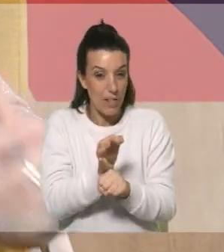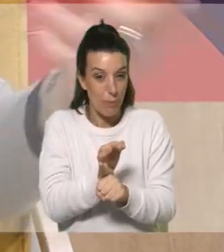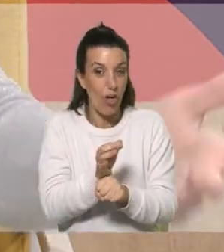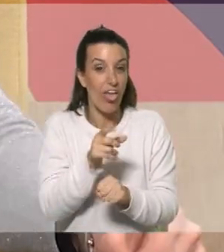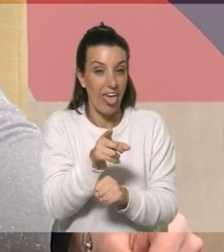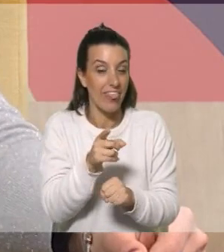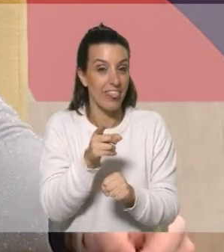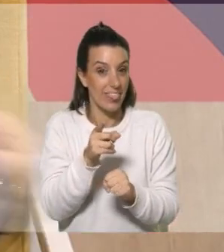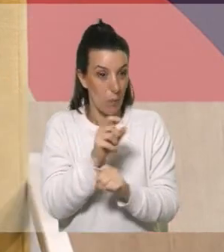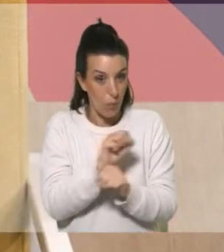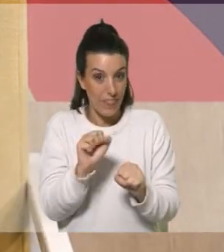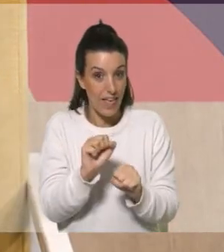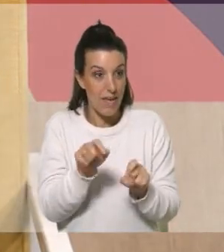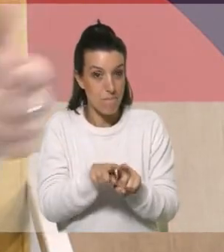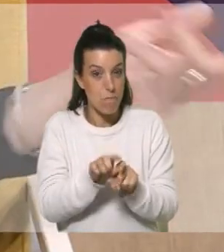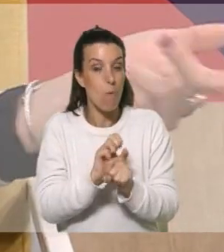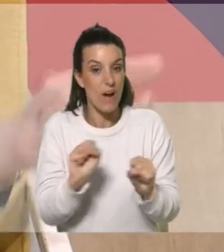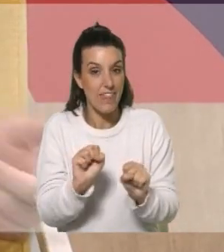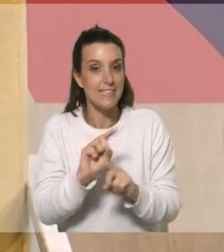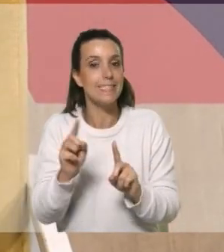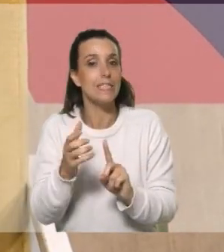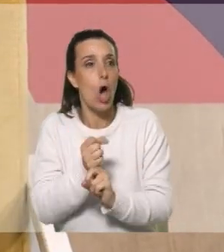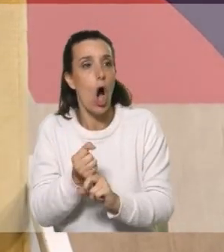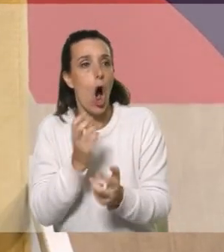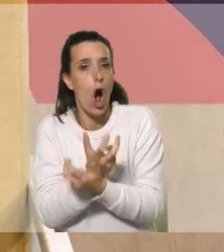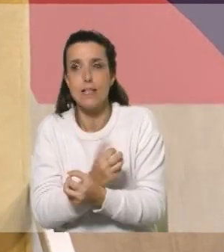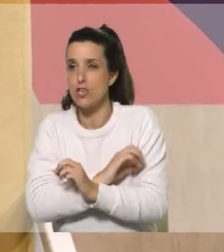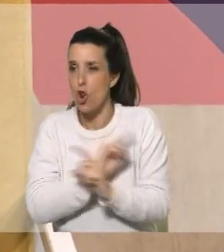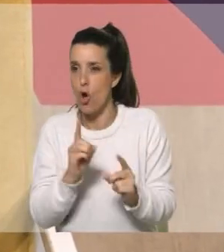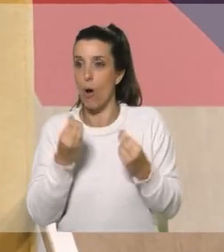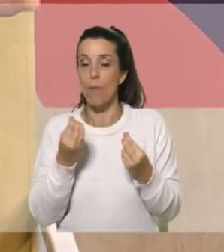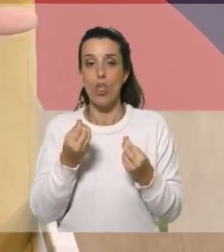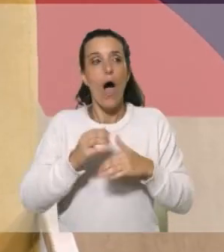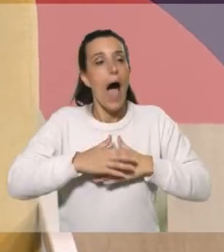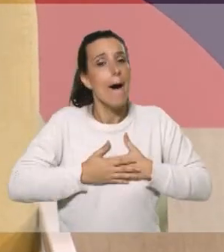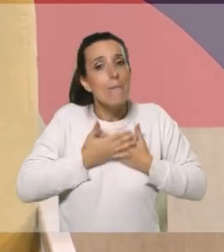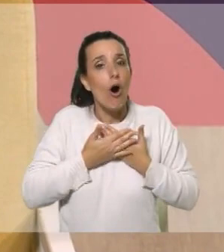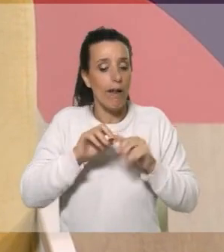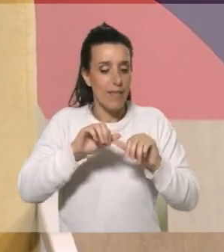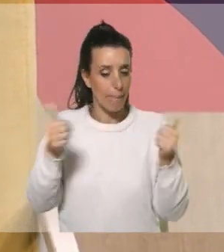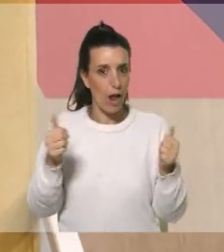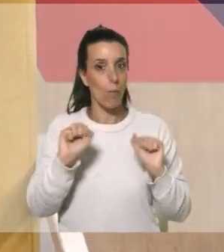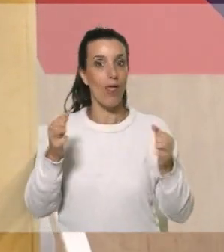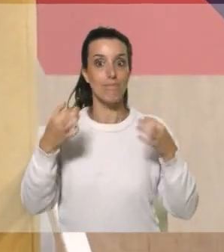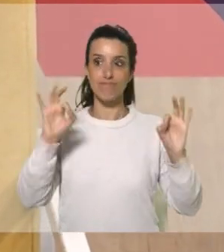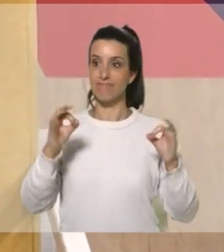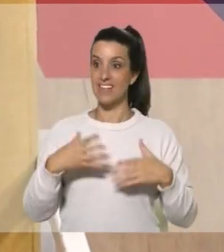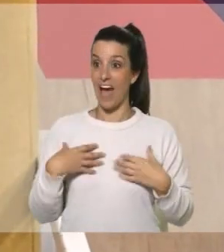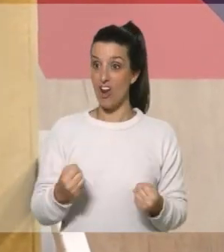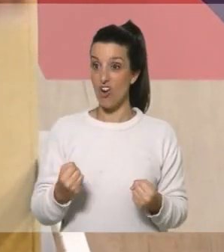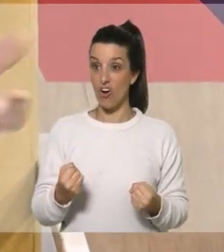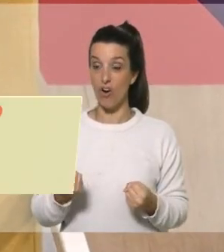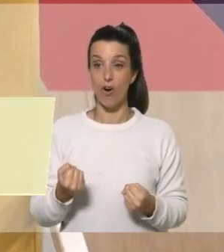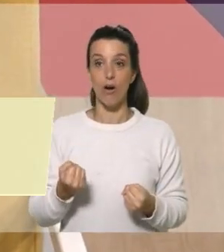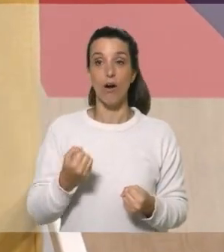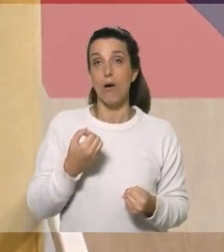receta puedo puedo salir ileso de una relación amorosa por más por